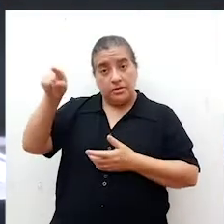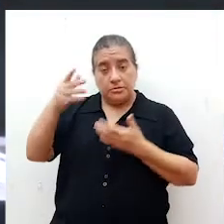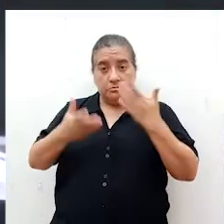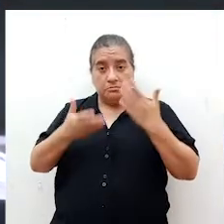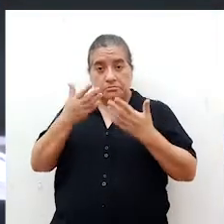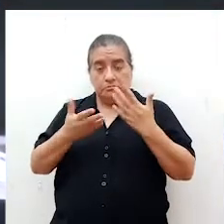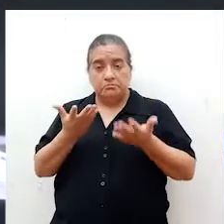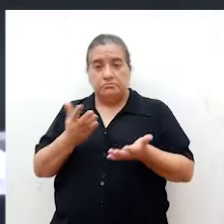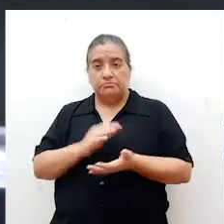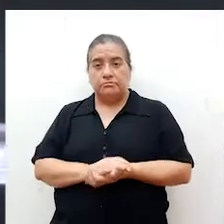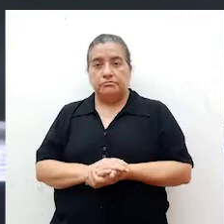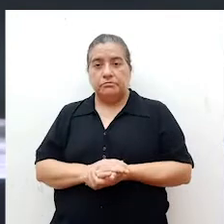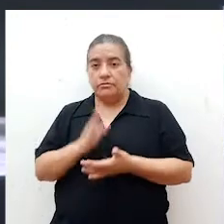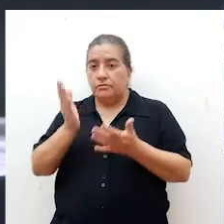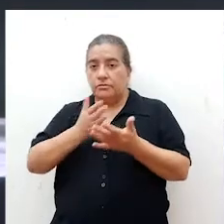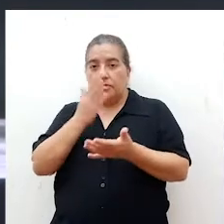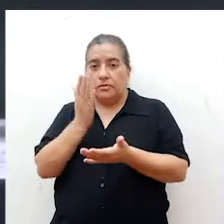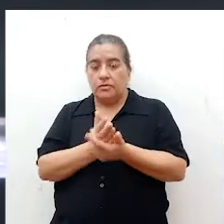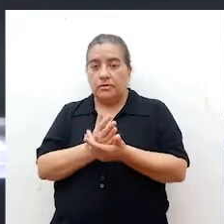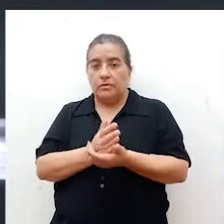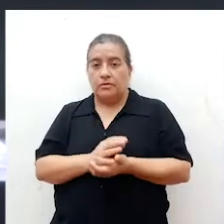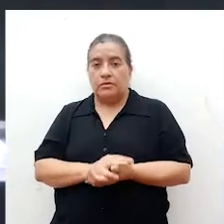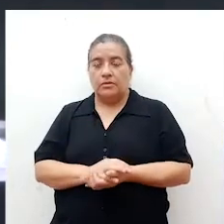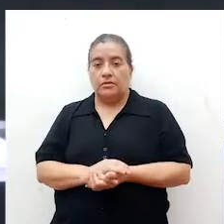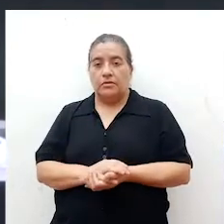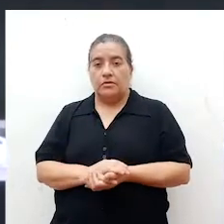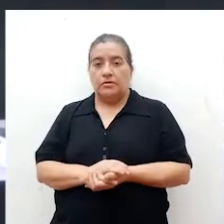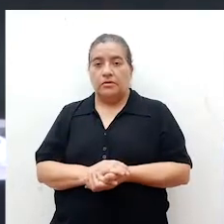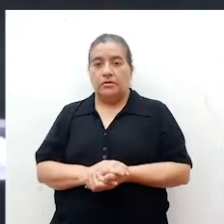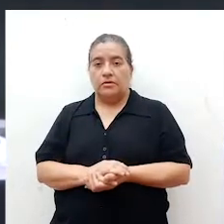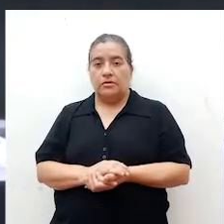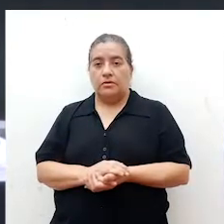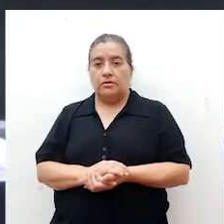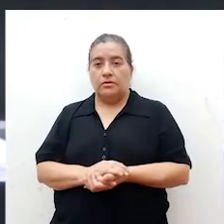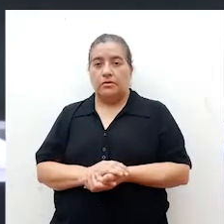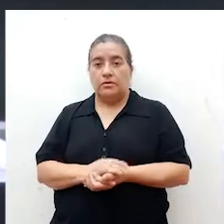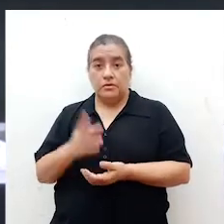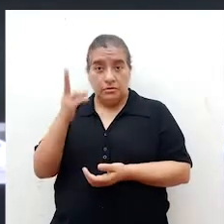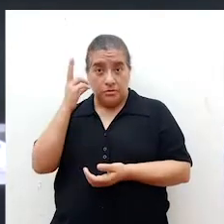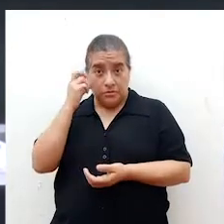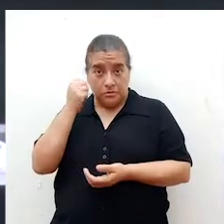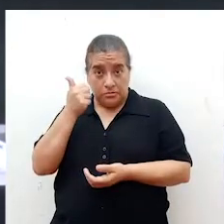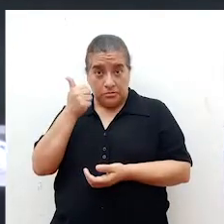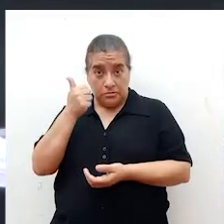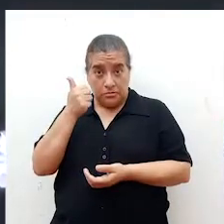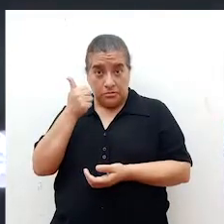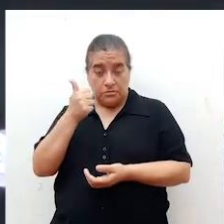Tal vez si se acerca un poquito. Si se para ya de repente, sí, parece que hay un problema con...